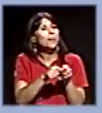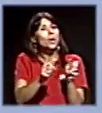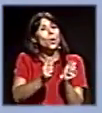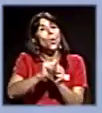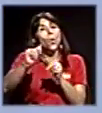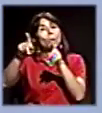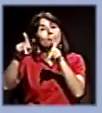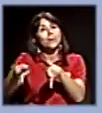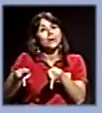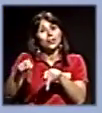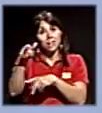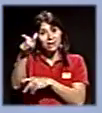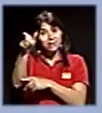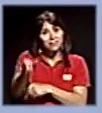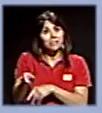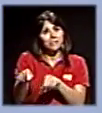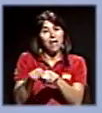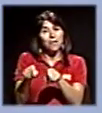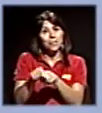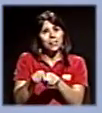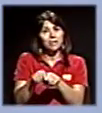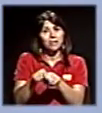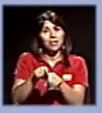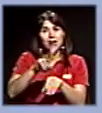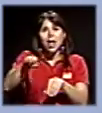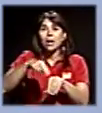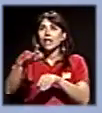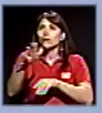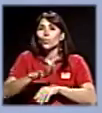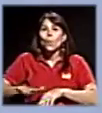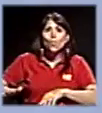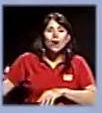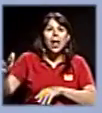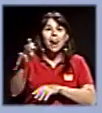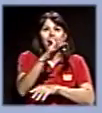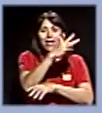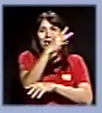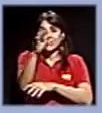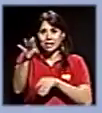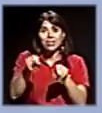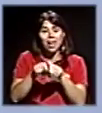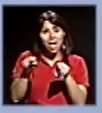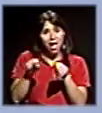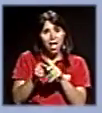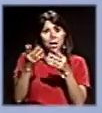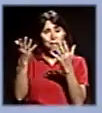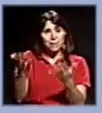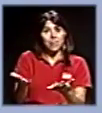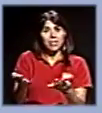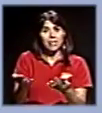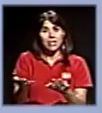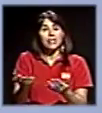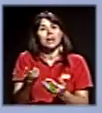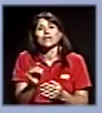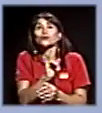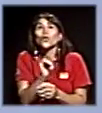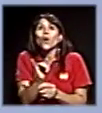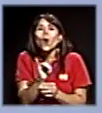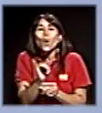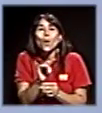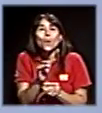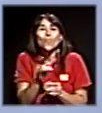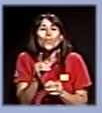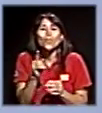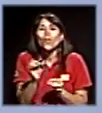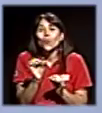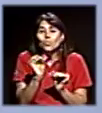otro es el también la naturaleza es el ser y si el granito de arena no que nos pide el